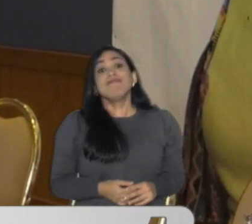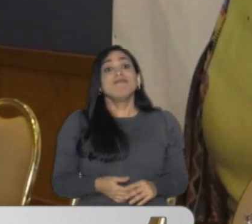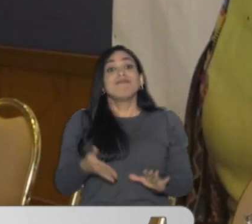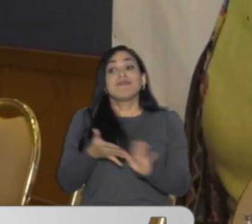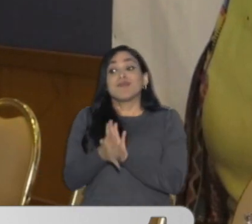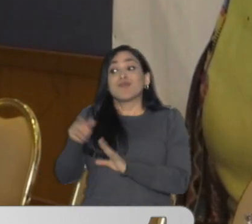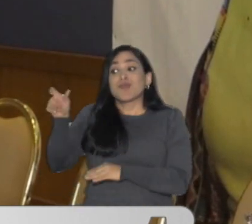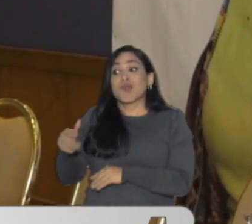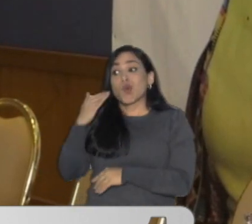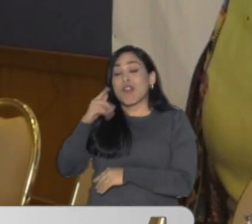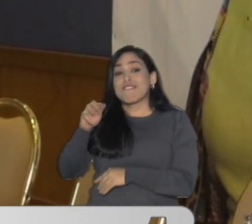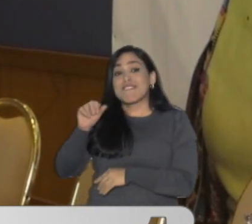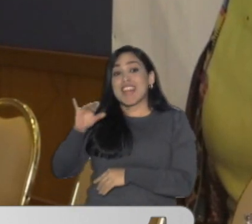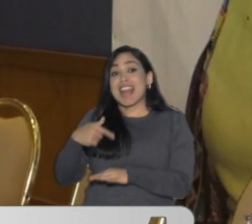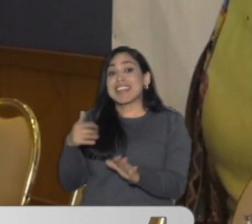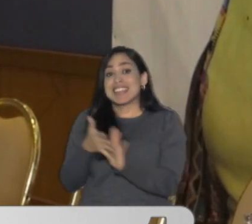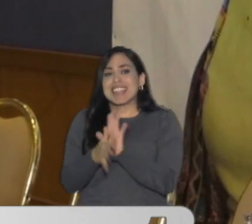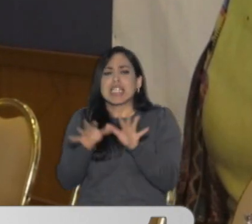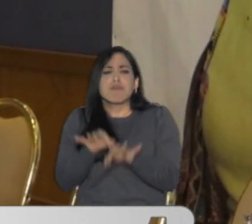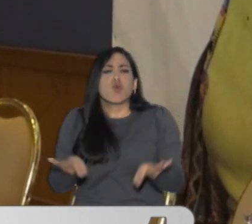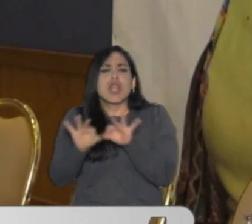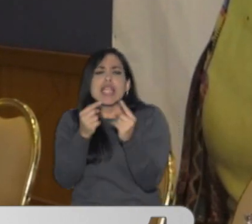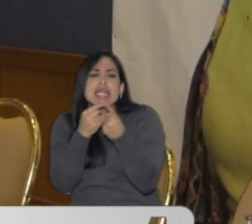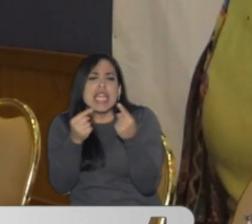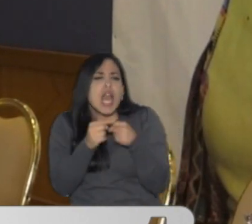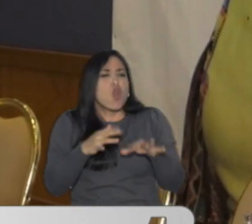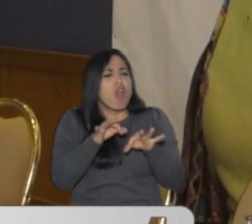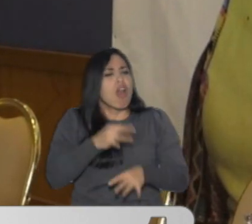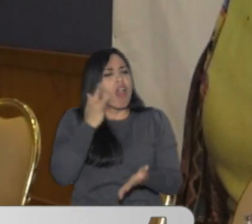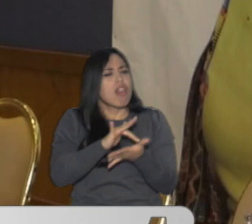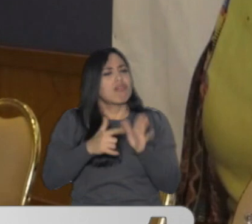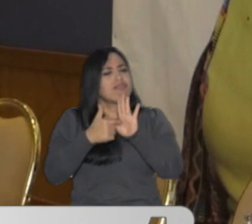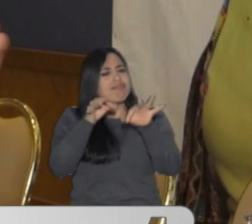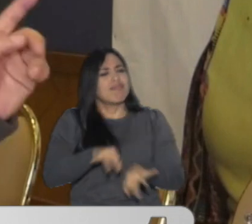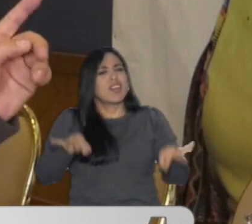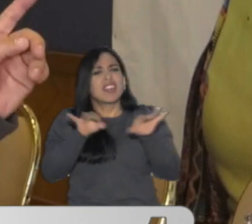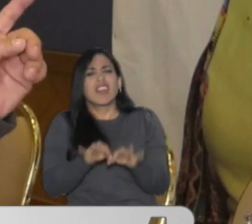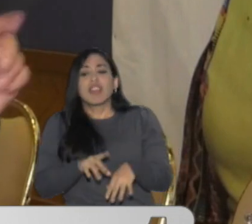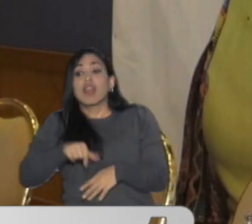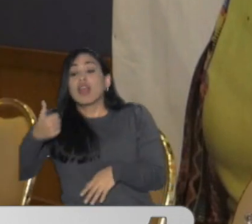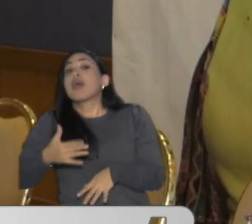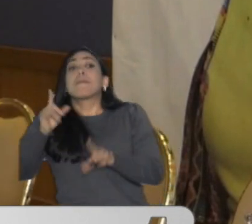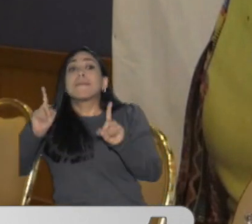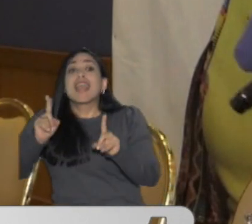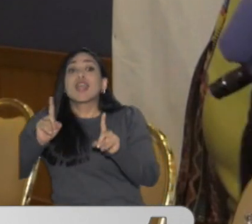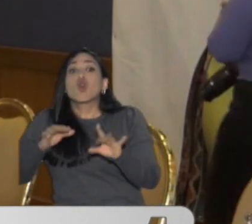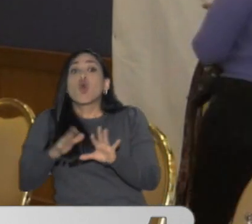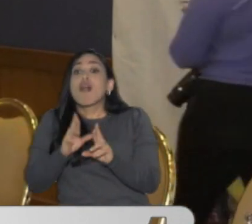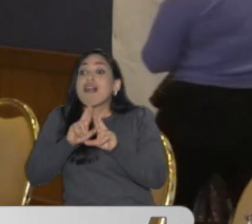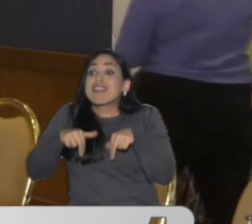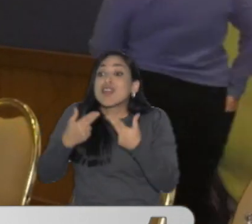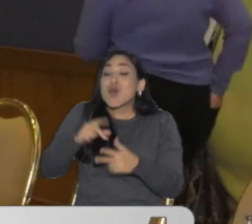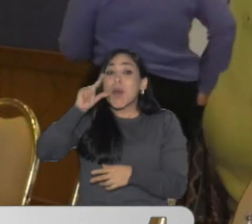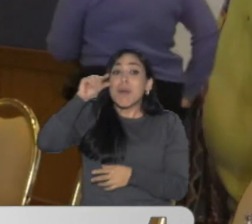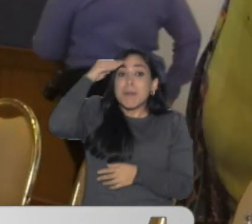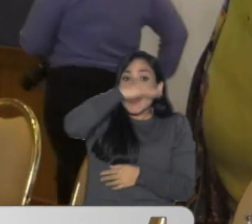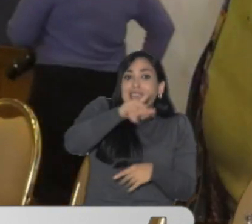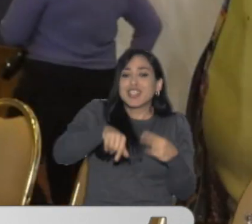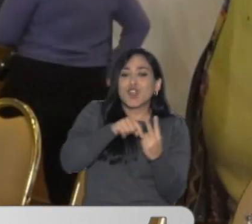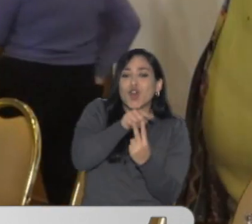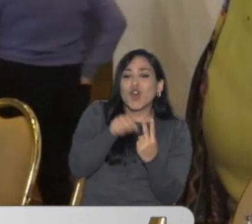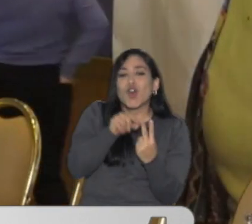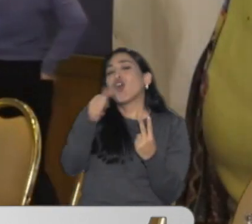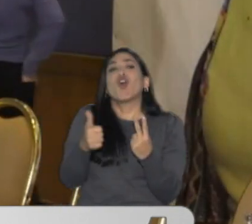Eso es lo que manifiesta Francia Márquez, dialogar con la diferencia es la virtud. Vamos a ver qué dicen formalmente ahora en rueda de prensa Gustavo Petro, Francia